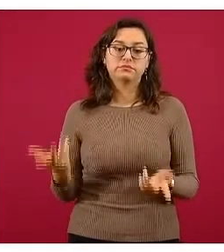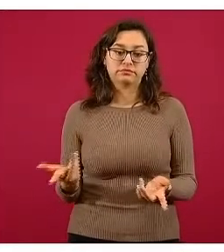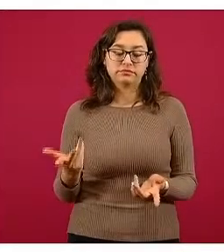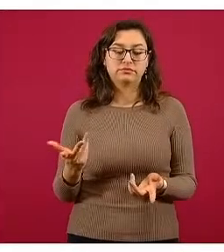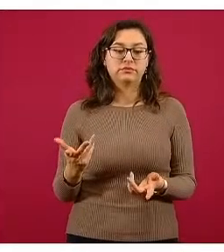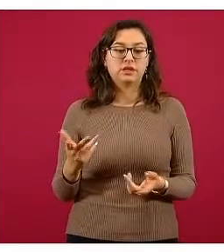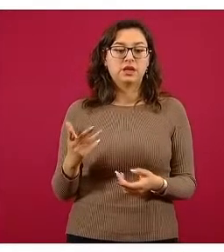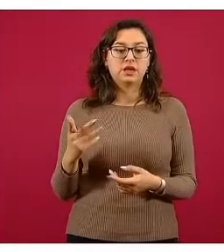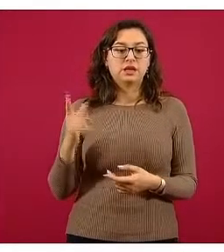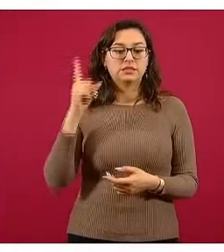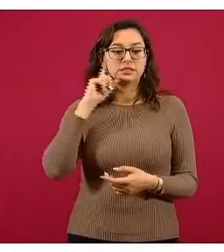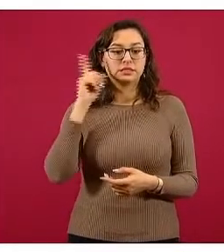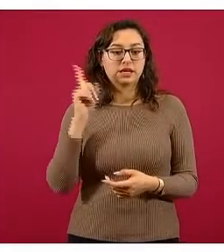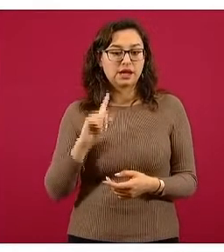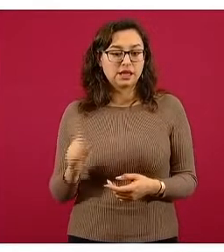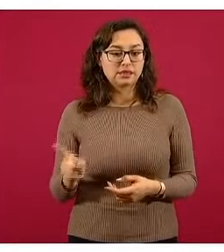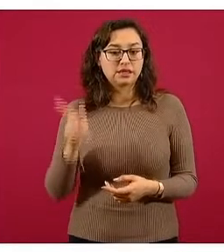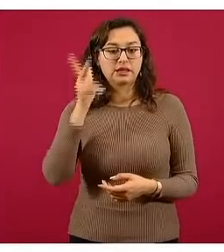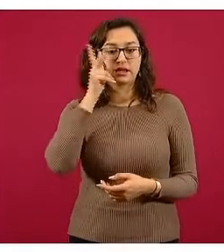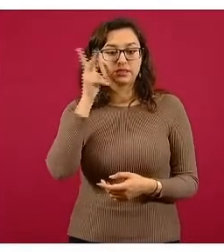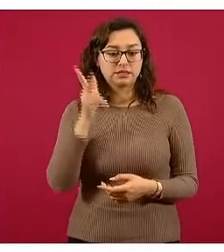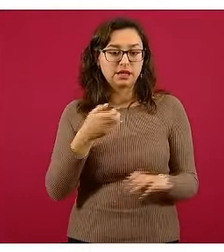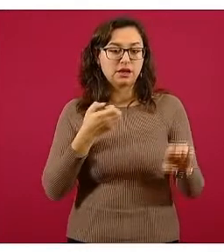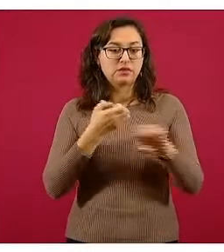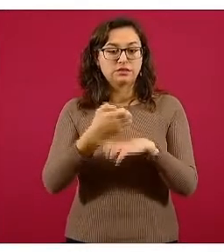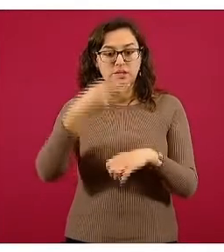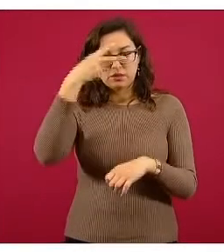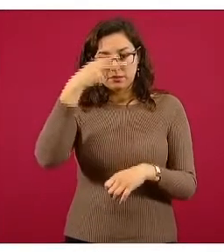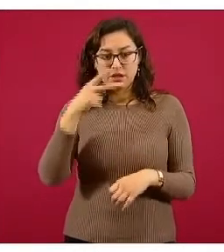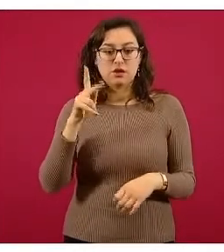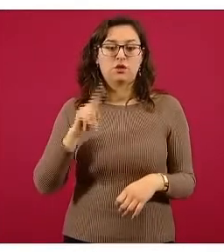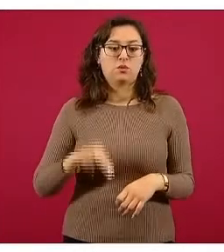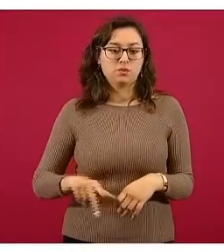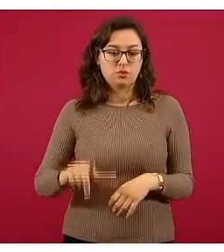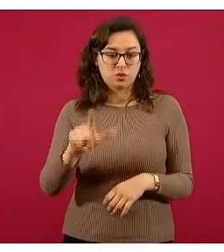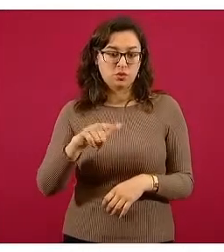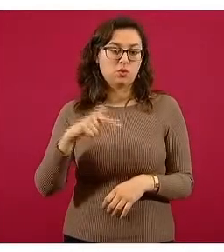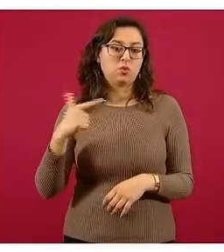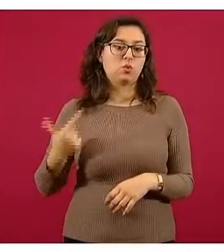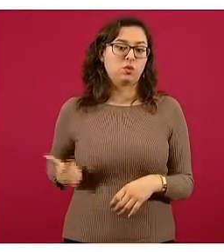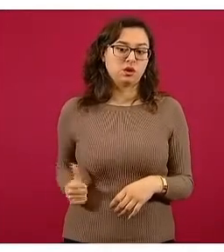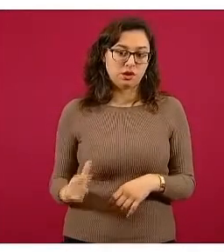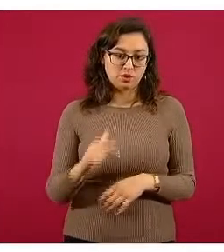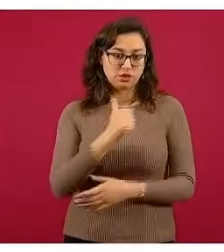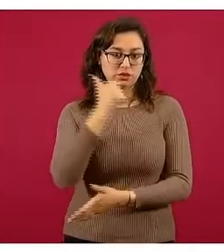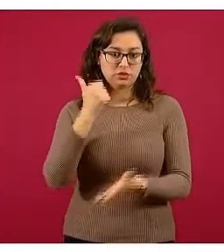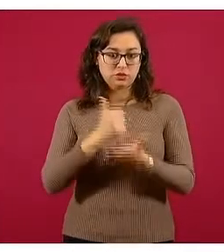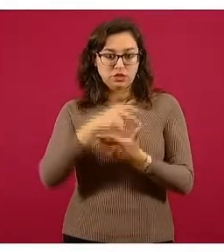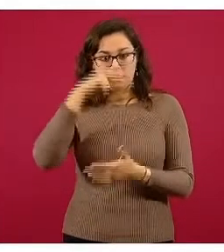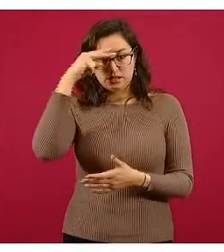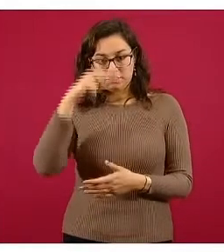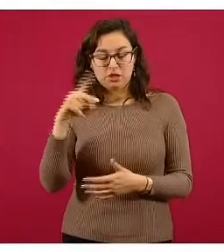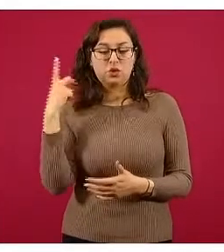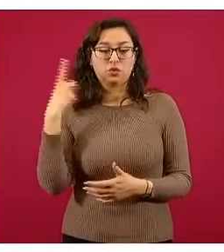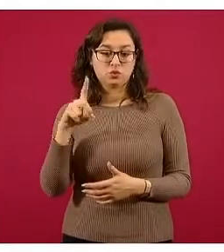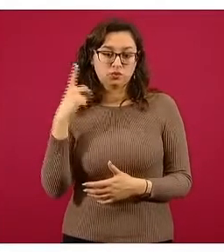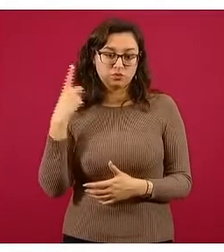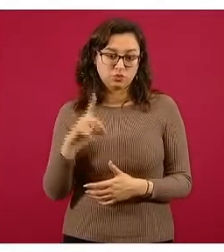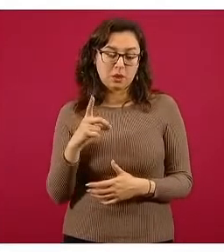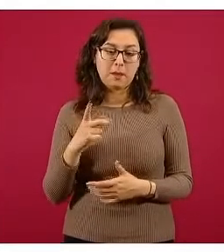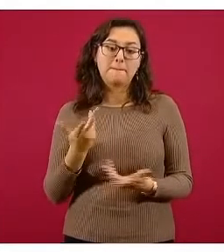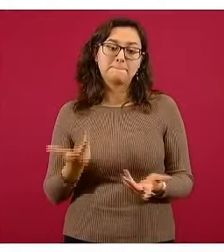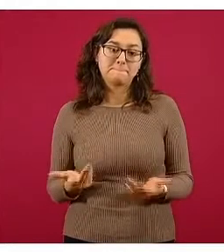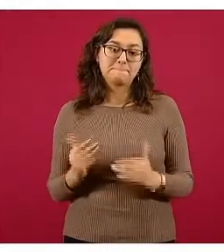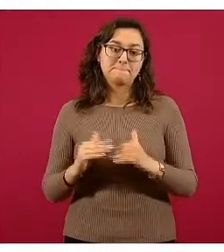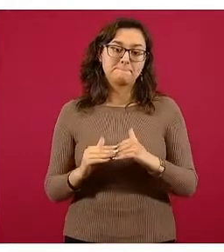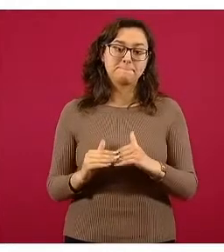de México, Nuevo León, Guanajuato y la Ciudad de México están en este interín entre un 50 y un 70, recordando que 70